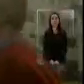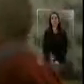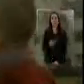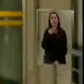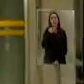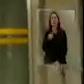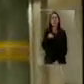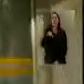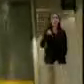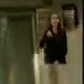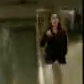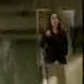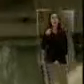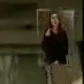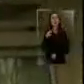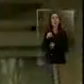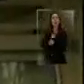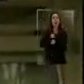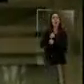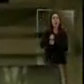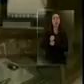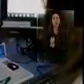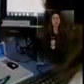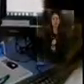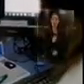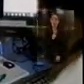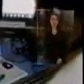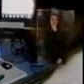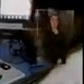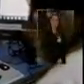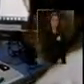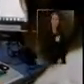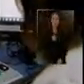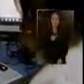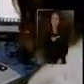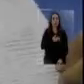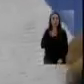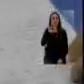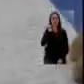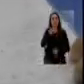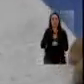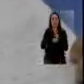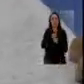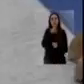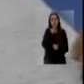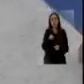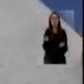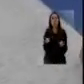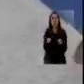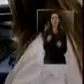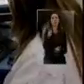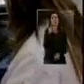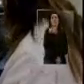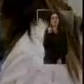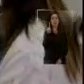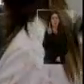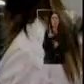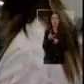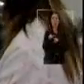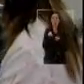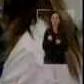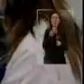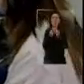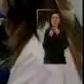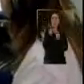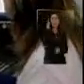Señora Mónica, su edad. No es un secreto. Tengo 70 años, voy a cumplir 71 en julio. Bueno, este es